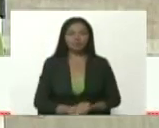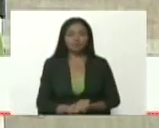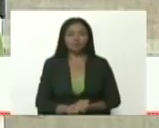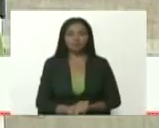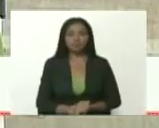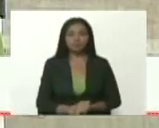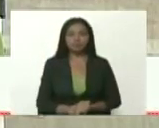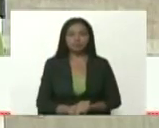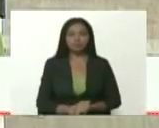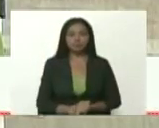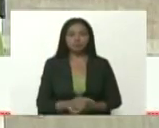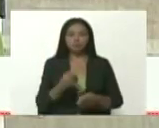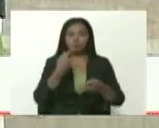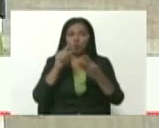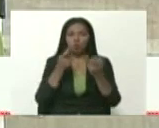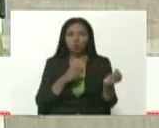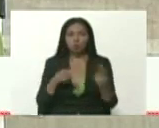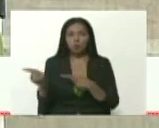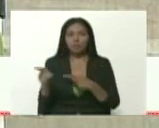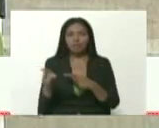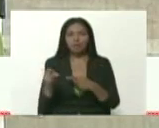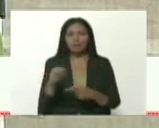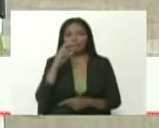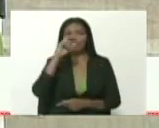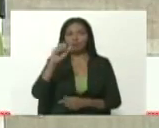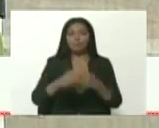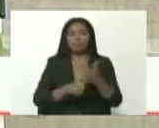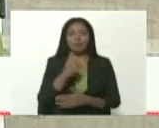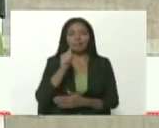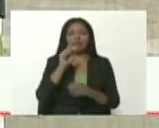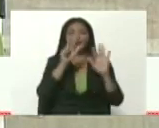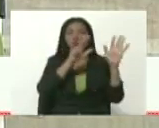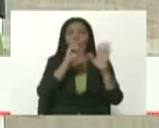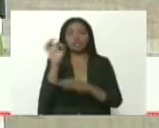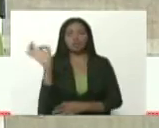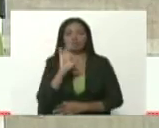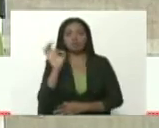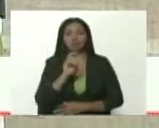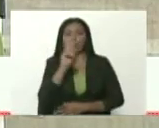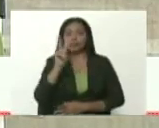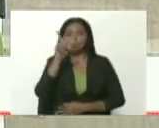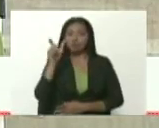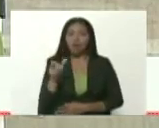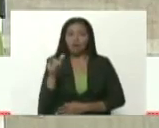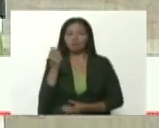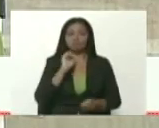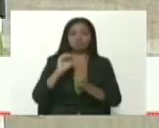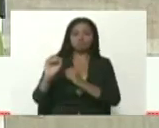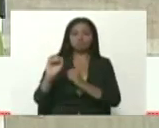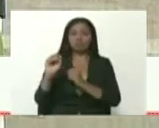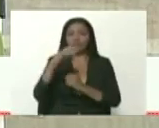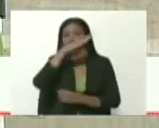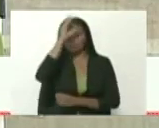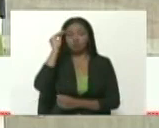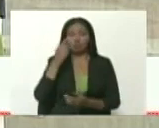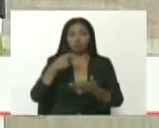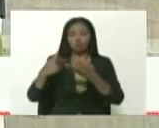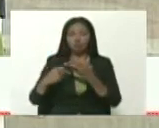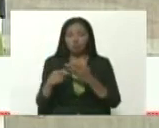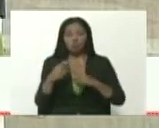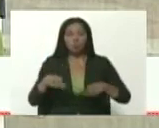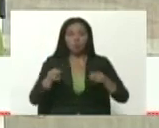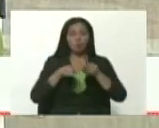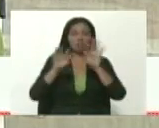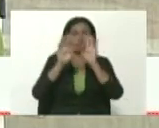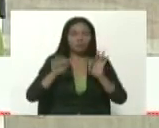Arroba B. Gutiérrez, Nicolás Maduro, más del 80% de los venezolanos están en contra de Trump, del bloqueo y de las medidas coercitivas.